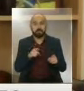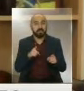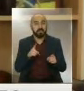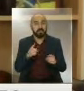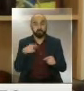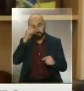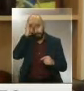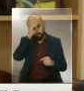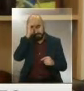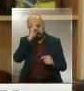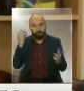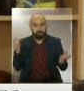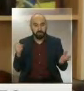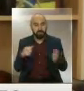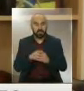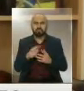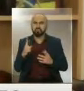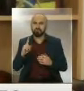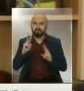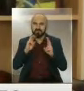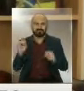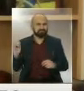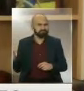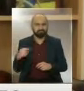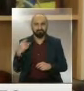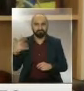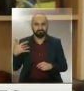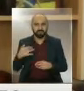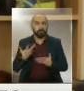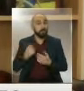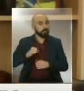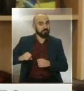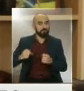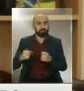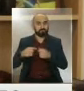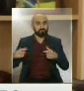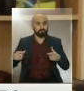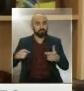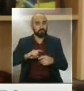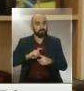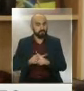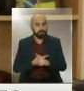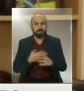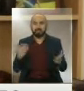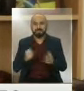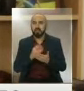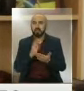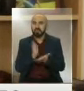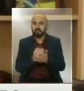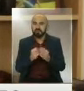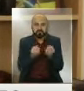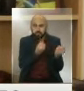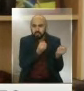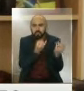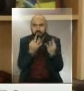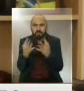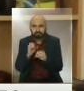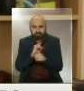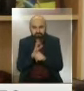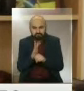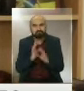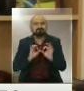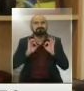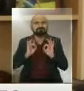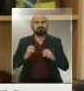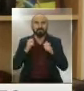principales debilidades que es fundamental abordar para evitar rebrotes es contar con un sistema de trazabilidad efectivo. Queremos reiterar que